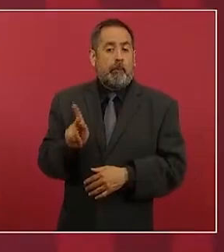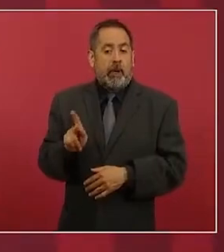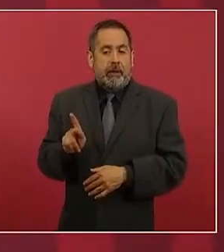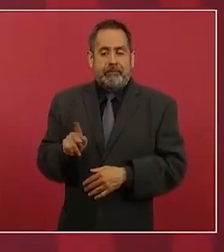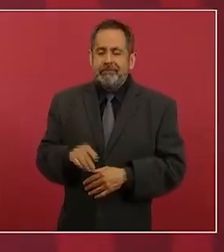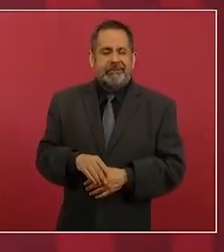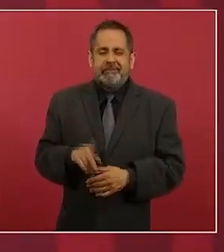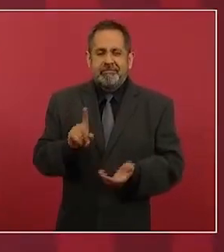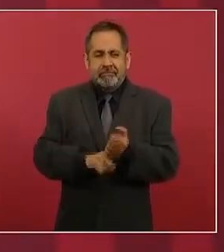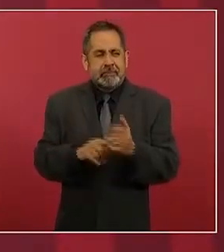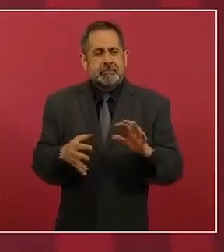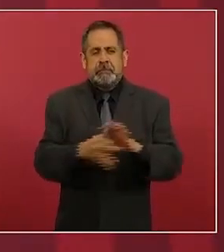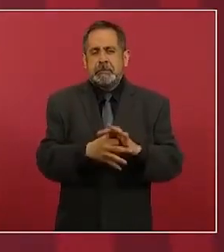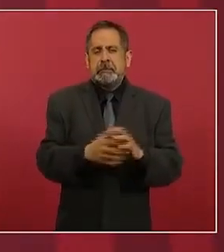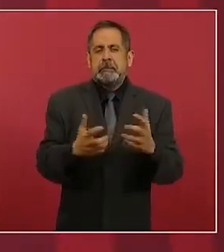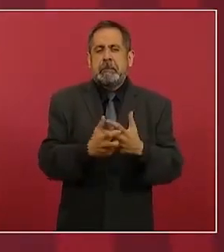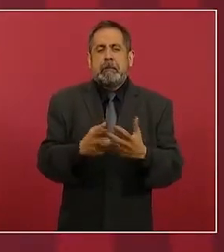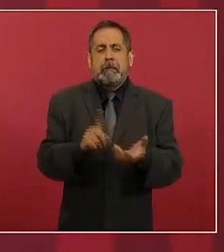porque